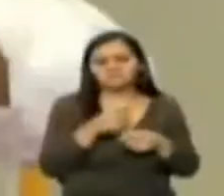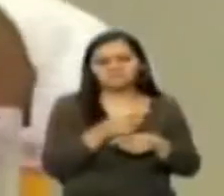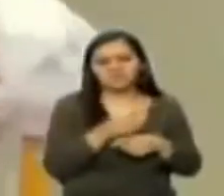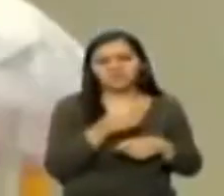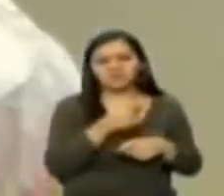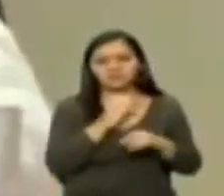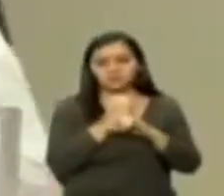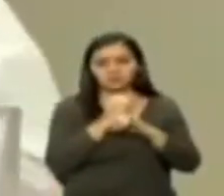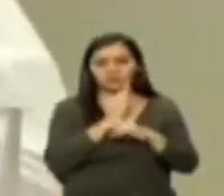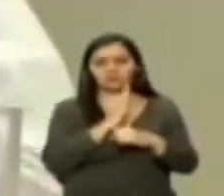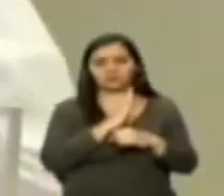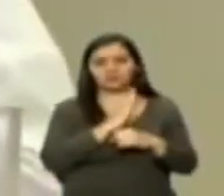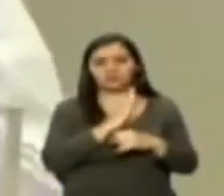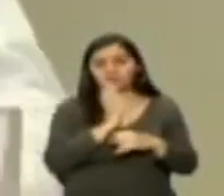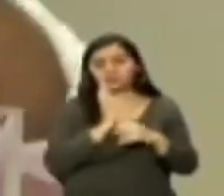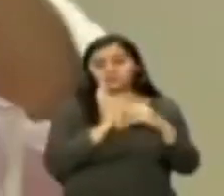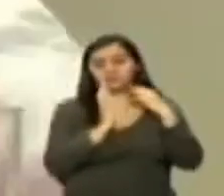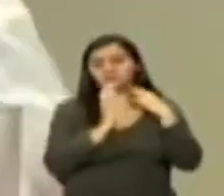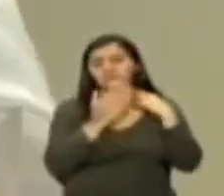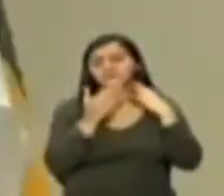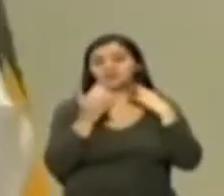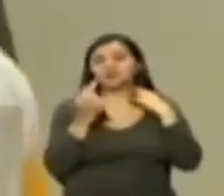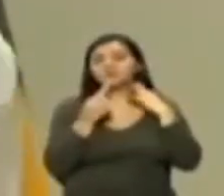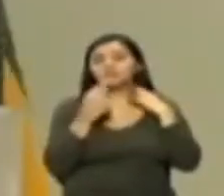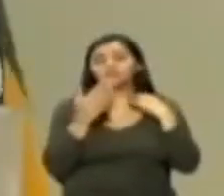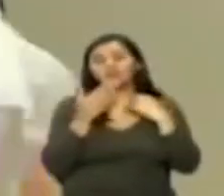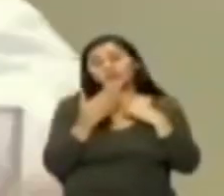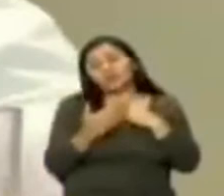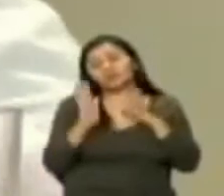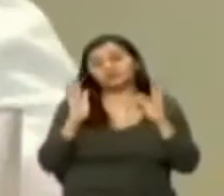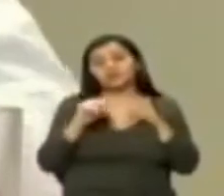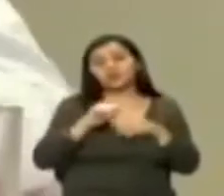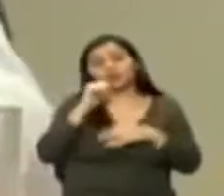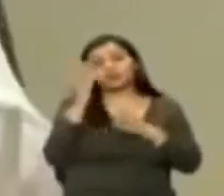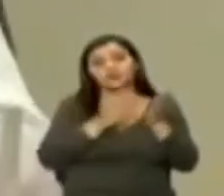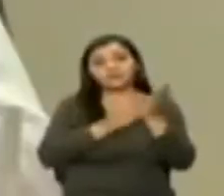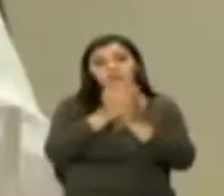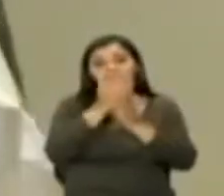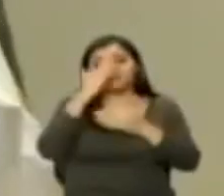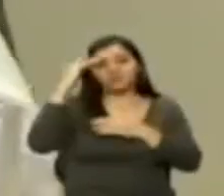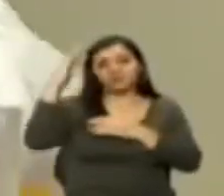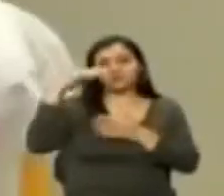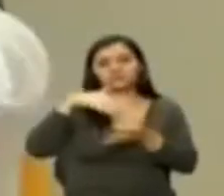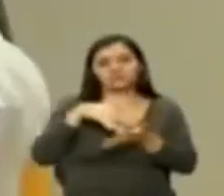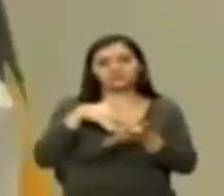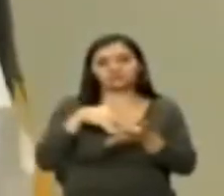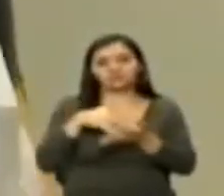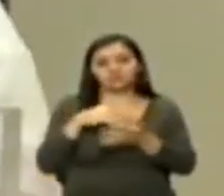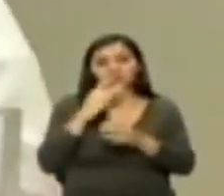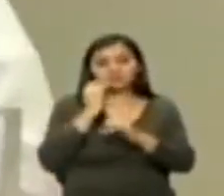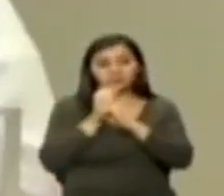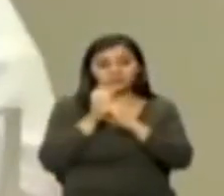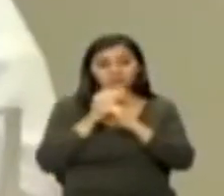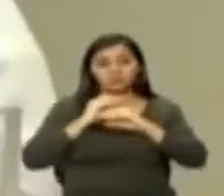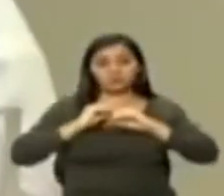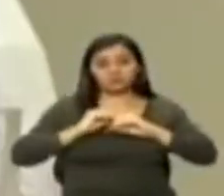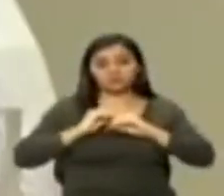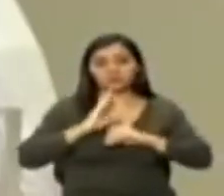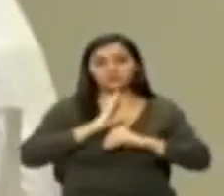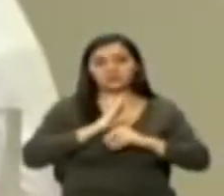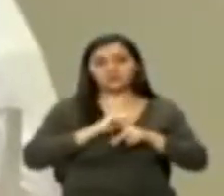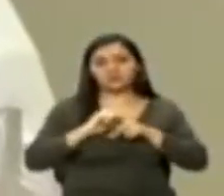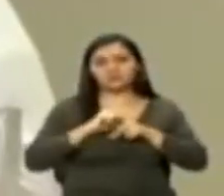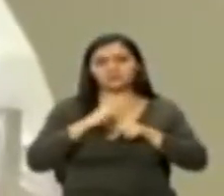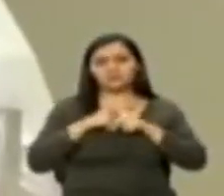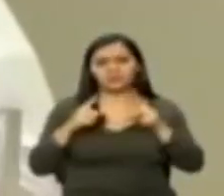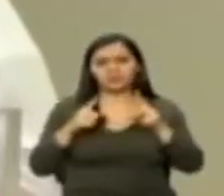las anteriores y algunas que existen. Igual, o sea, sino que es otra orientación. Es más educación técnica, con prácticas, etcétera. Pero insisto, es